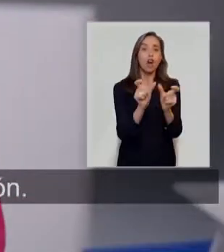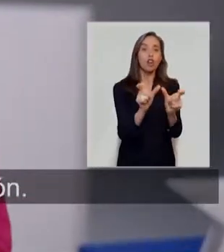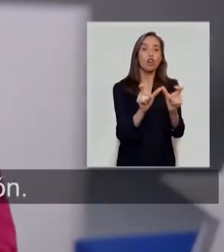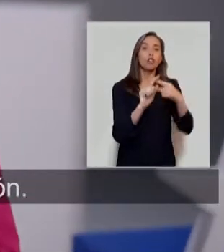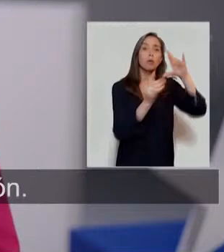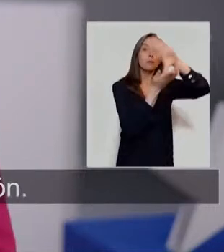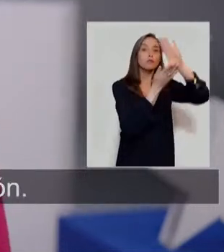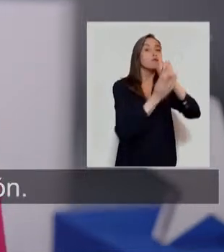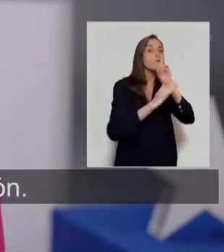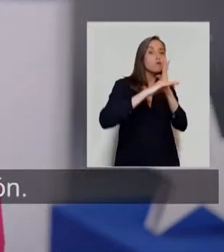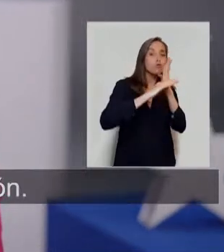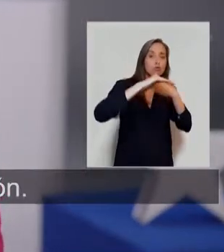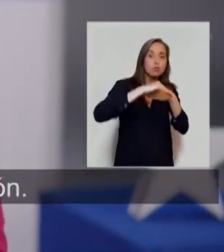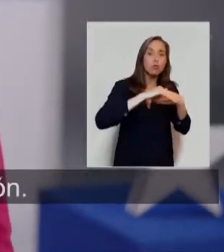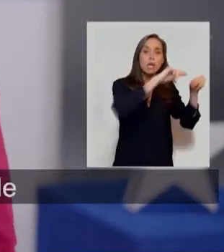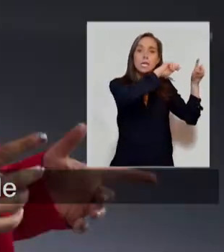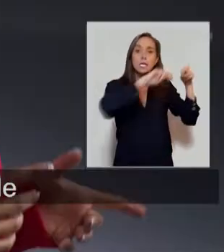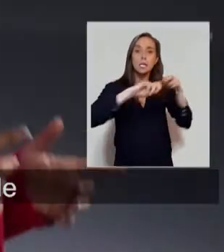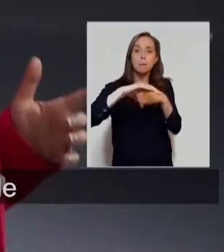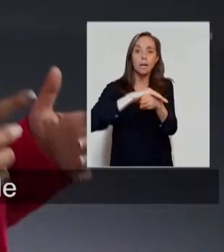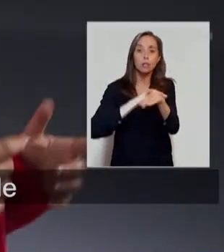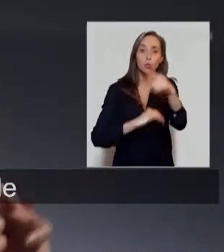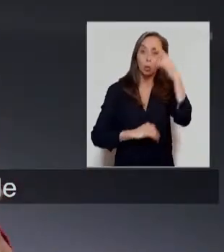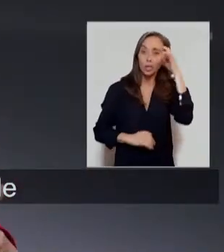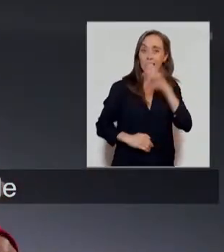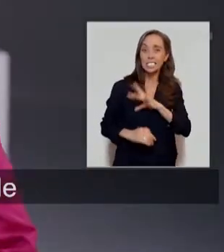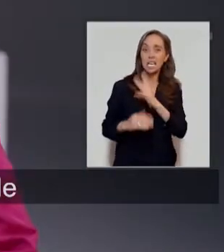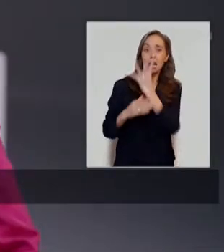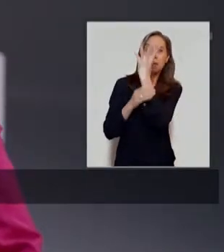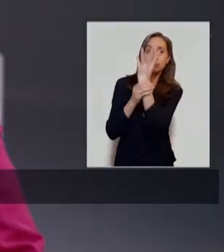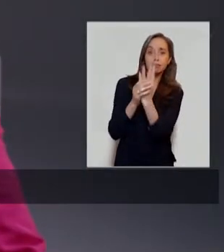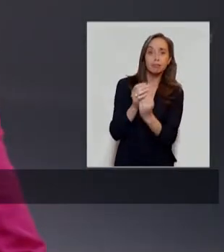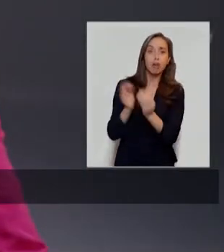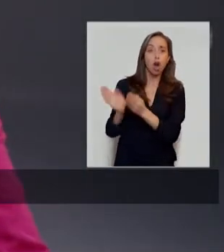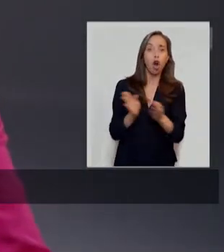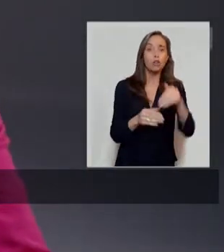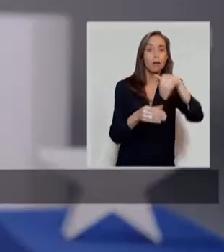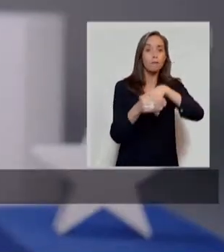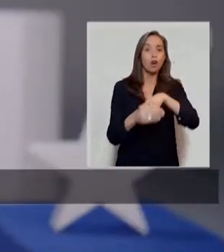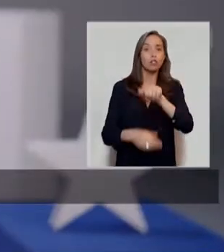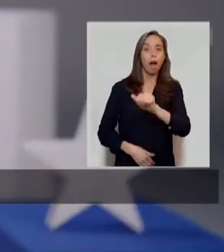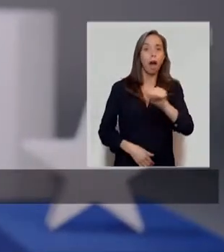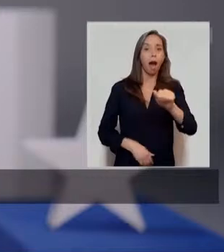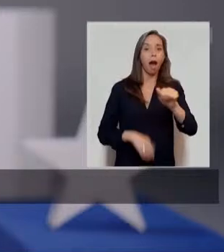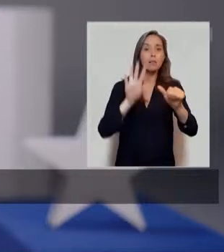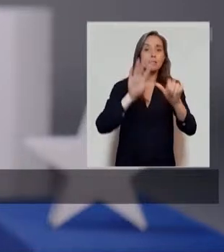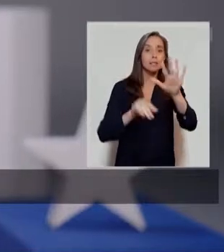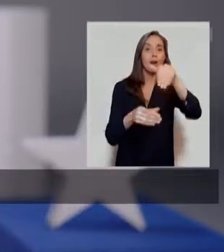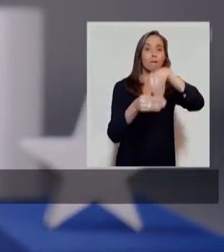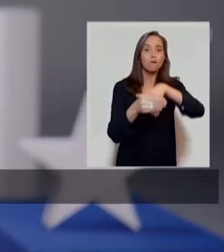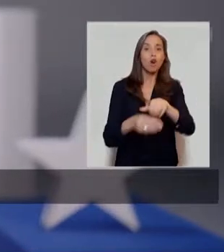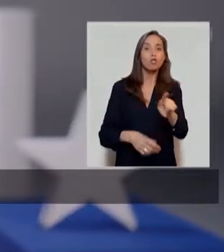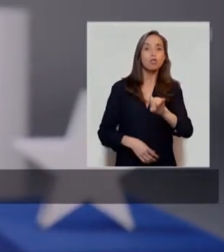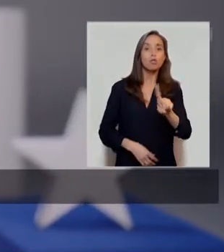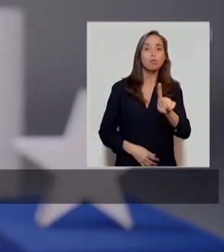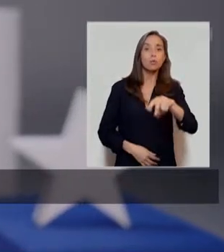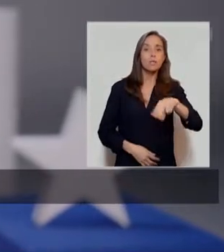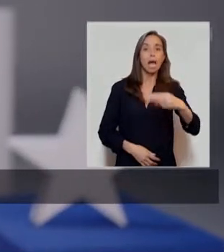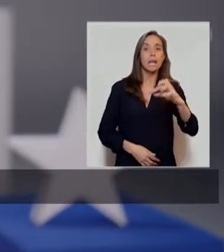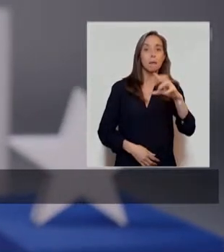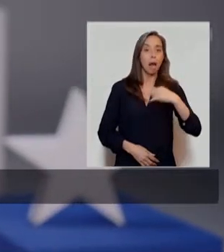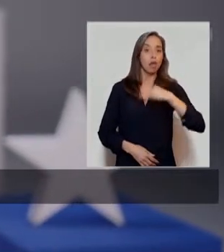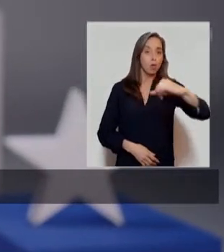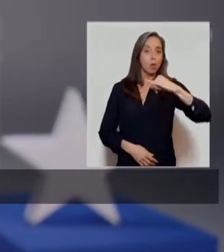y para que controlemos la inmigración es por eso que sí que es que en chile se ha perdido el orden vota a 65 vota